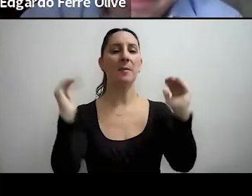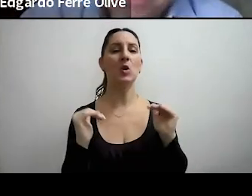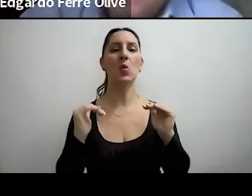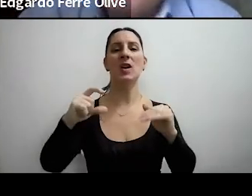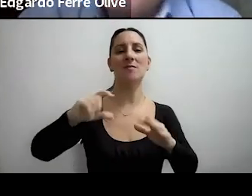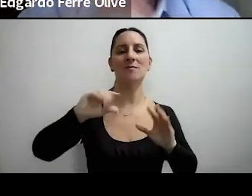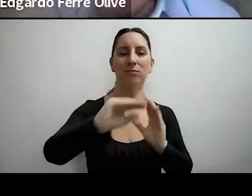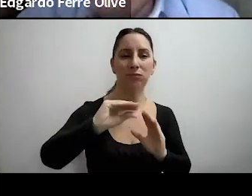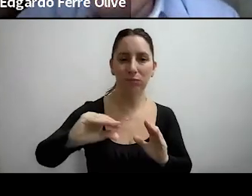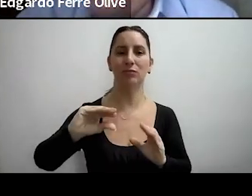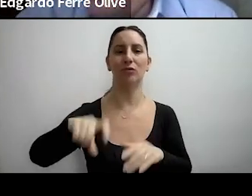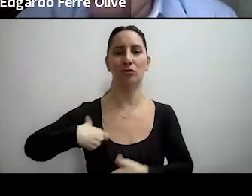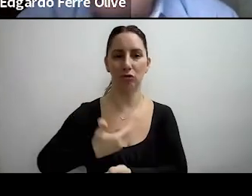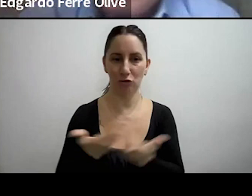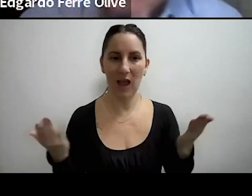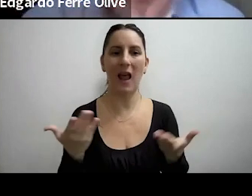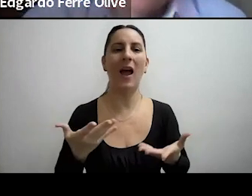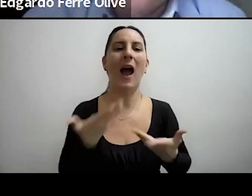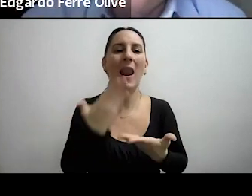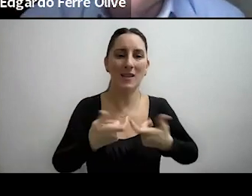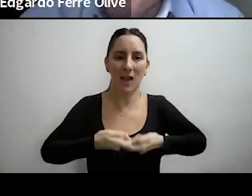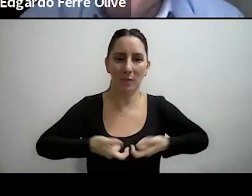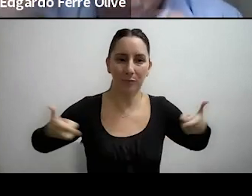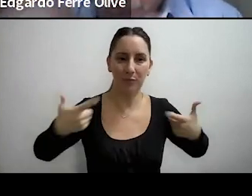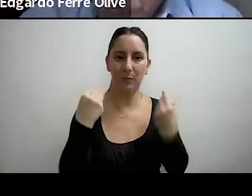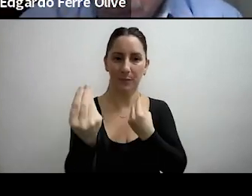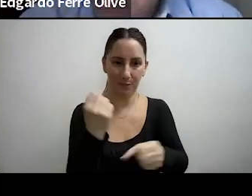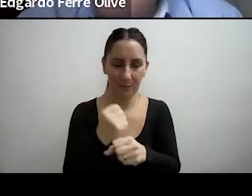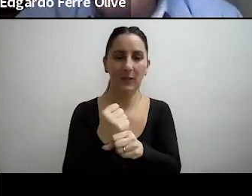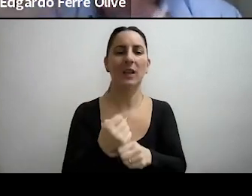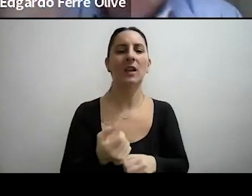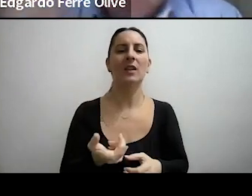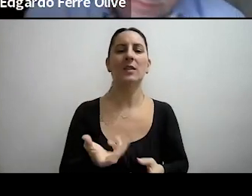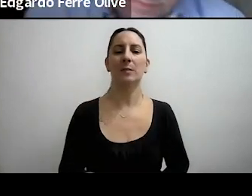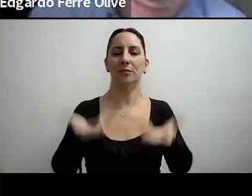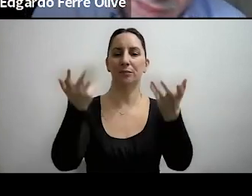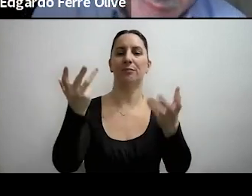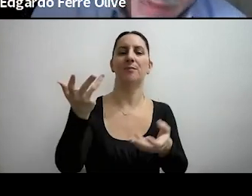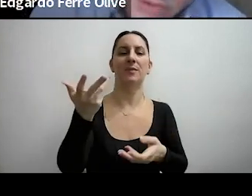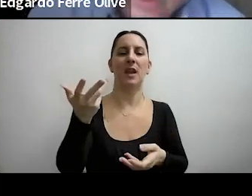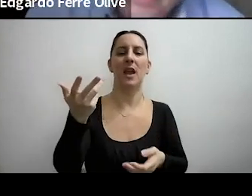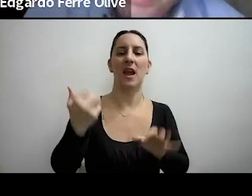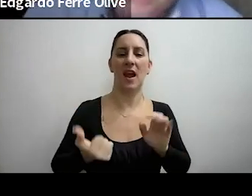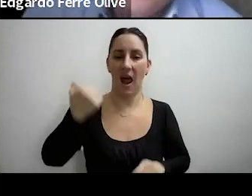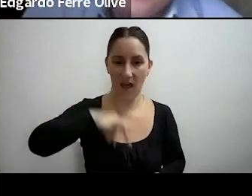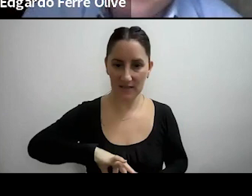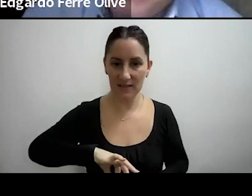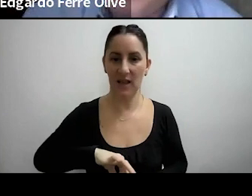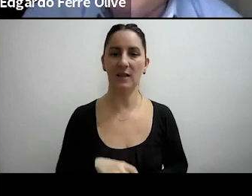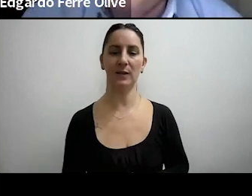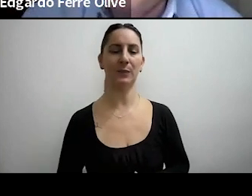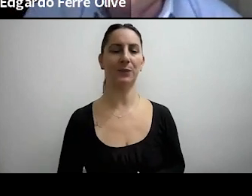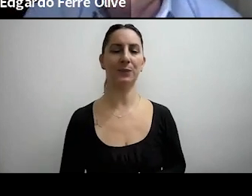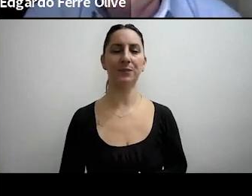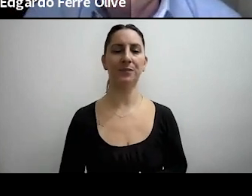fomentando empleo, disminuir el impuesto a las ganancias. Yo puedo hacer, por ejemplo, en el CIRADIG, para los sujetos que compren